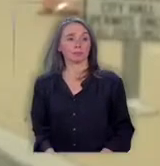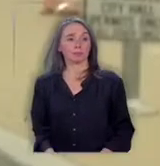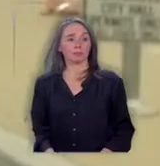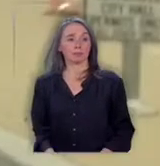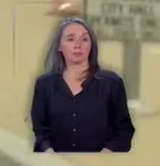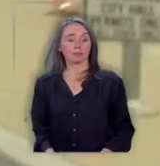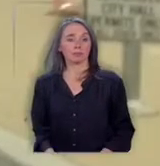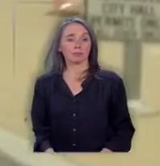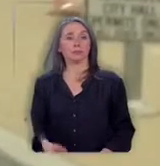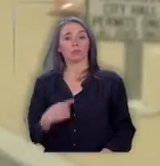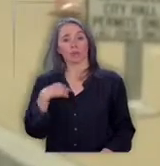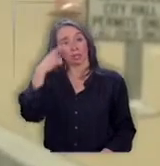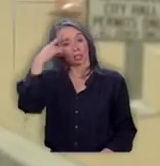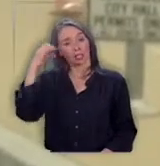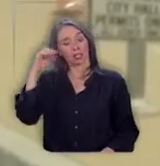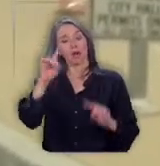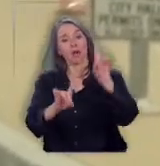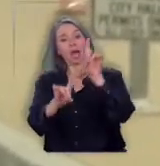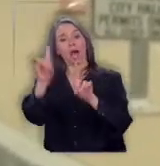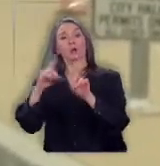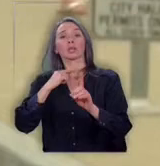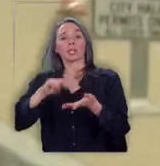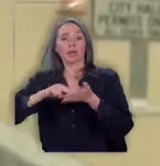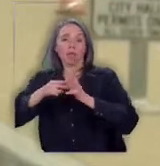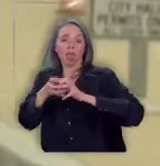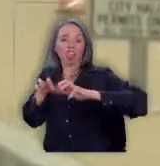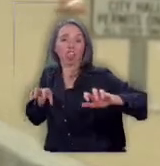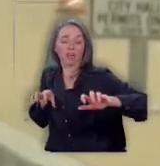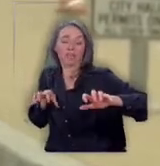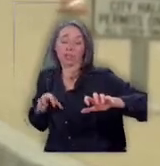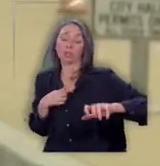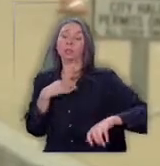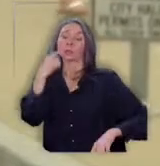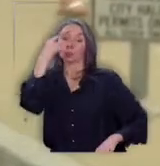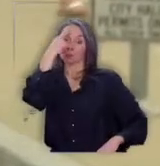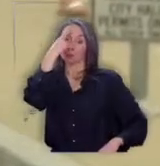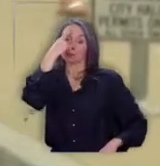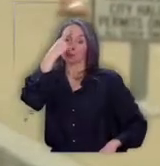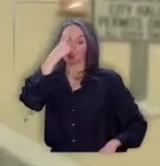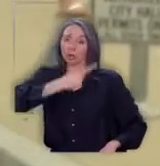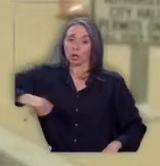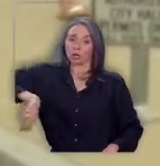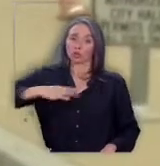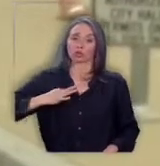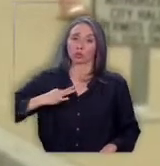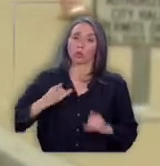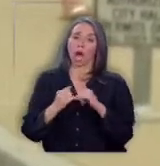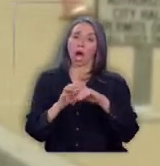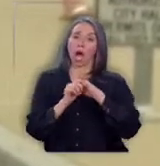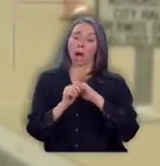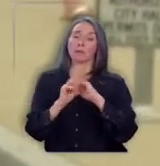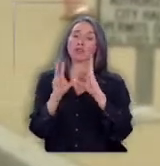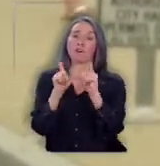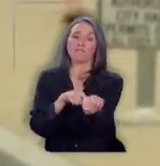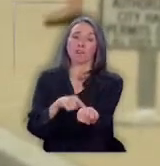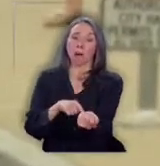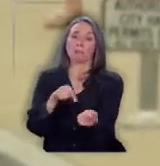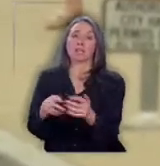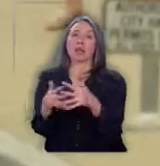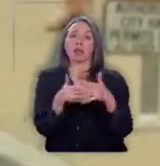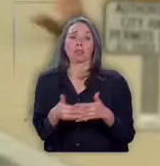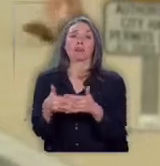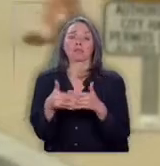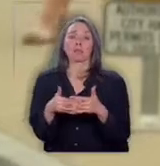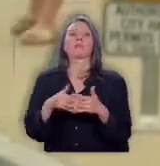Floyd creo que algunos quieren dividirnos Pero Considero que como ciudadanos amigos y familia de este país